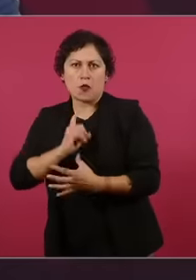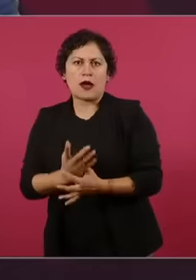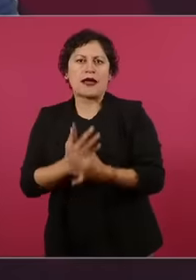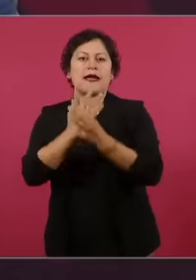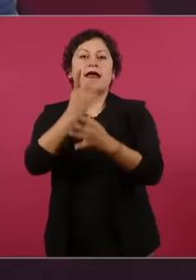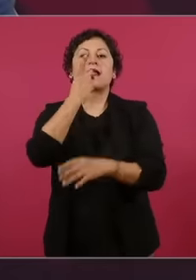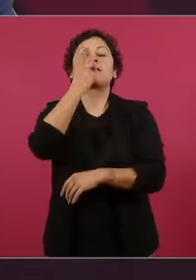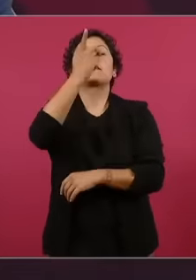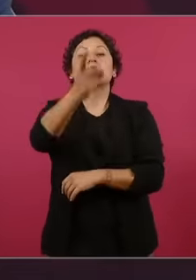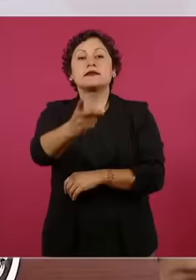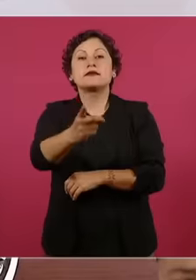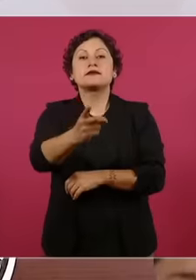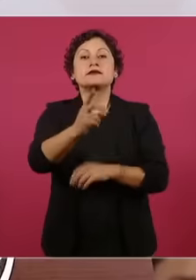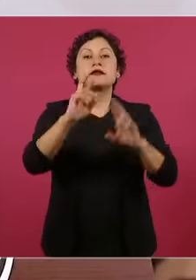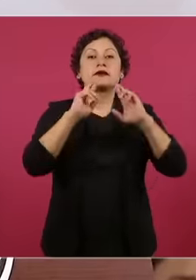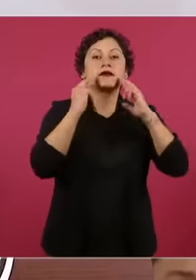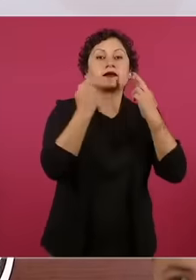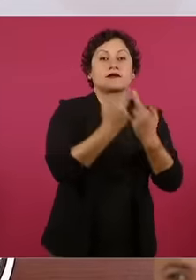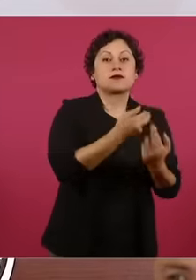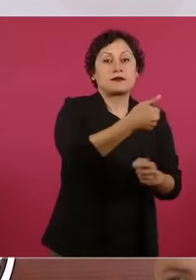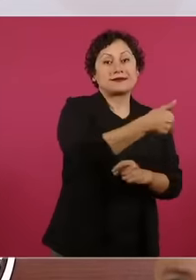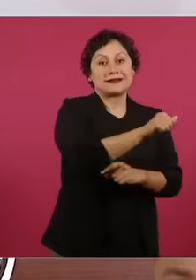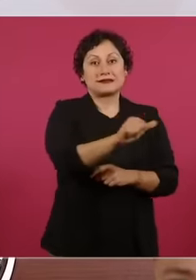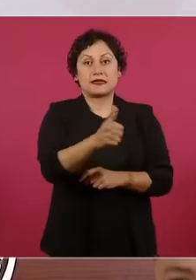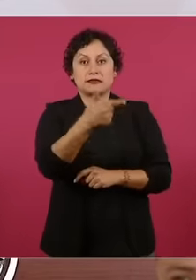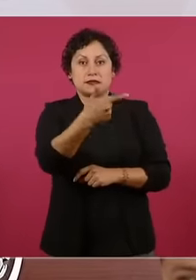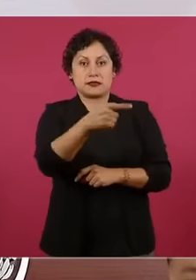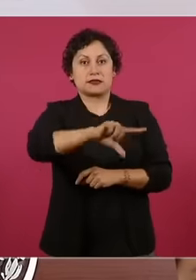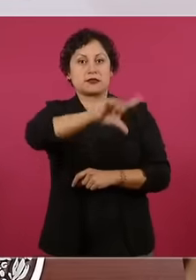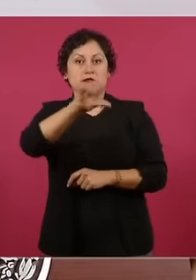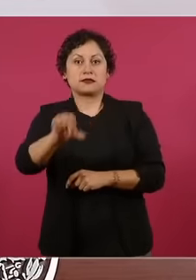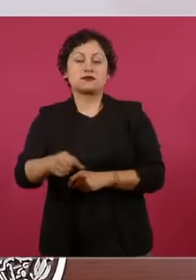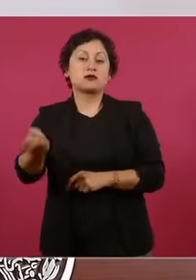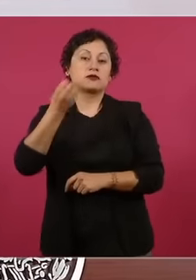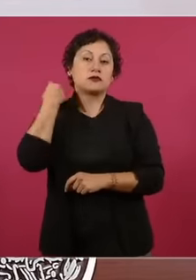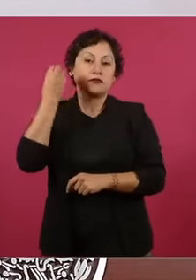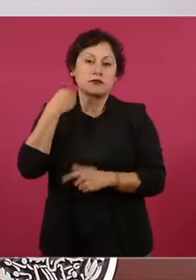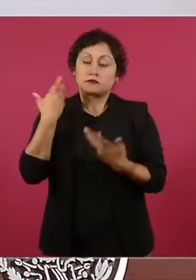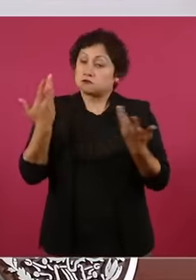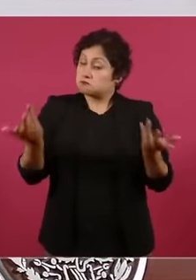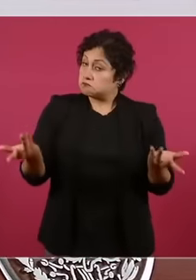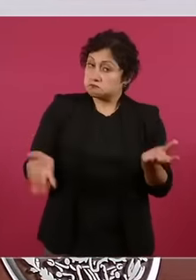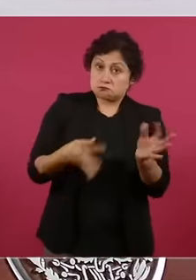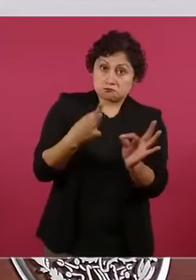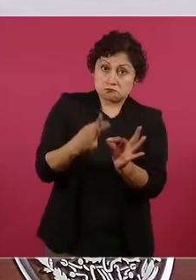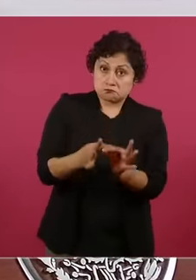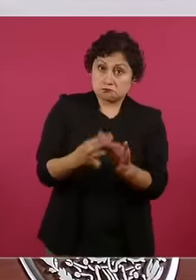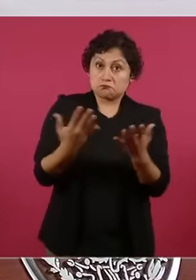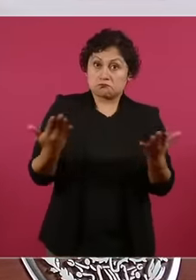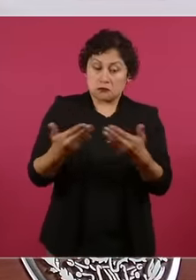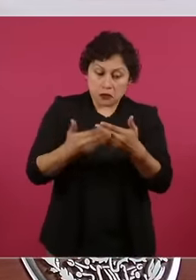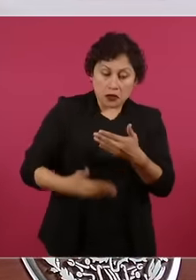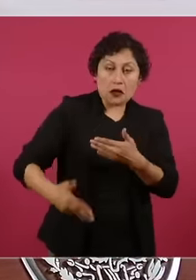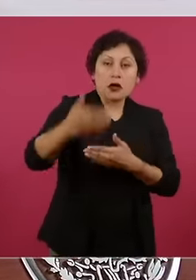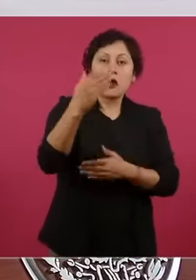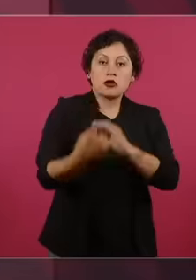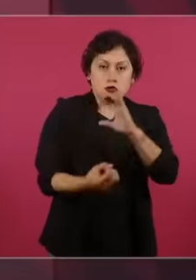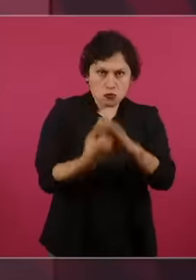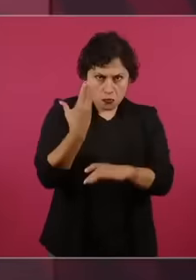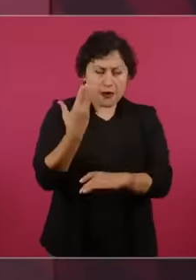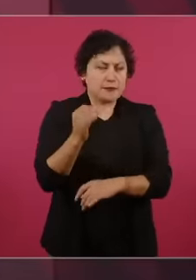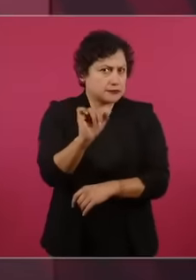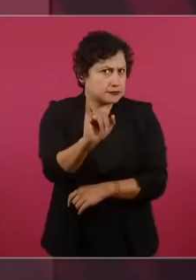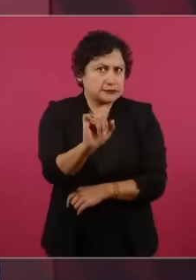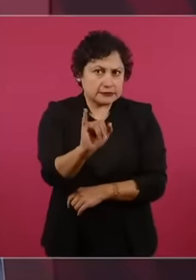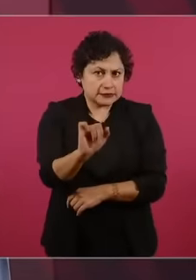7, o sea que ya, es una etapa nueva, sí. Además